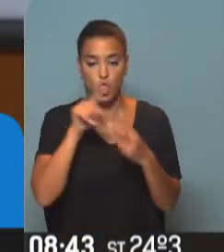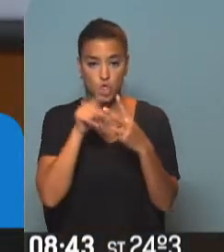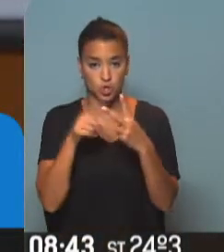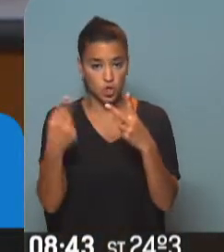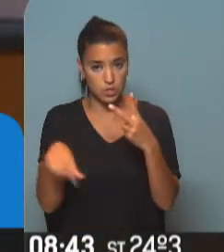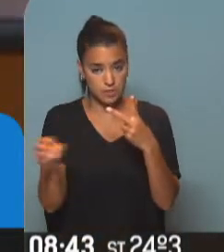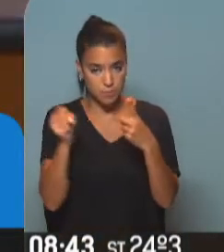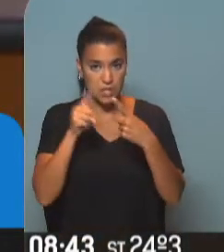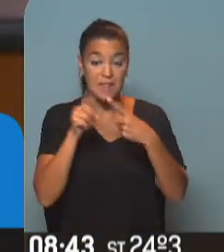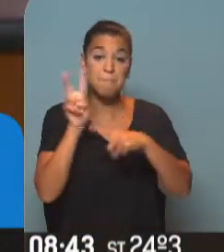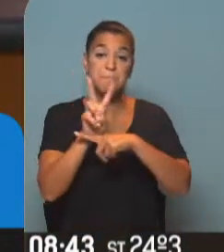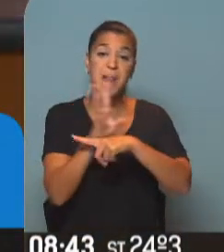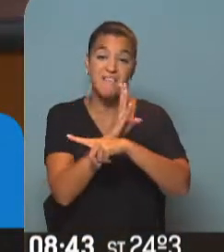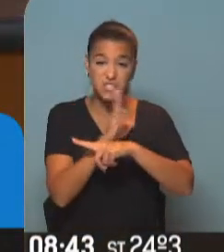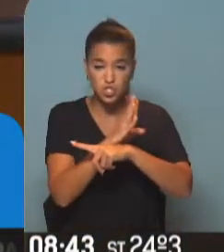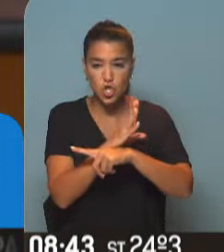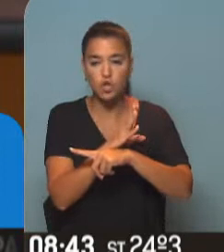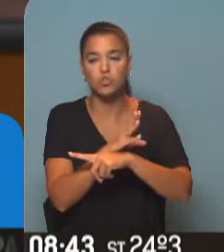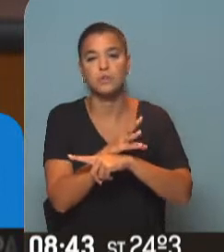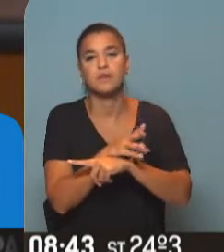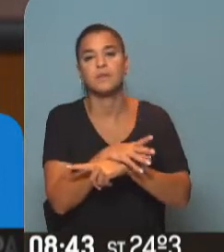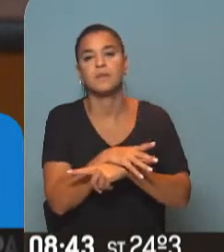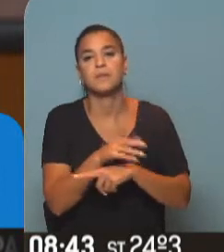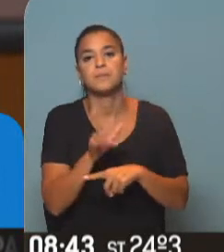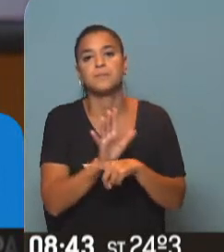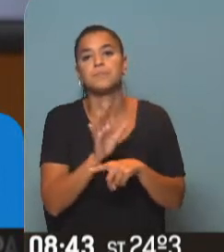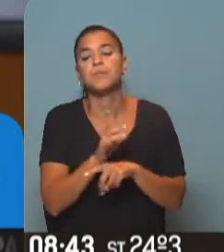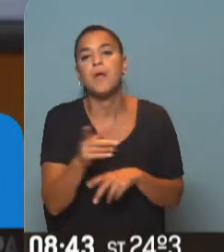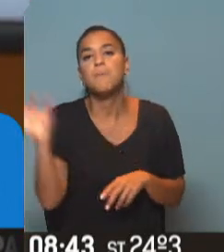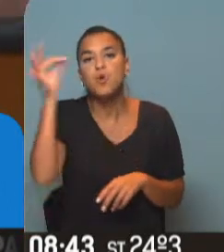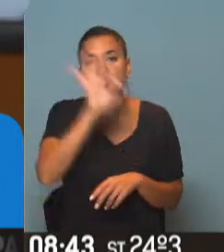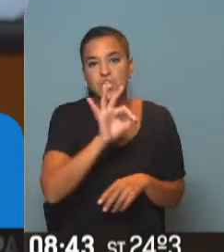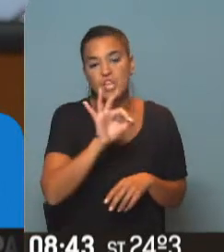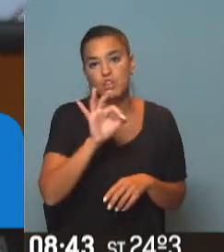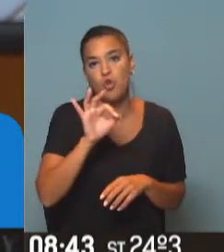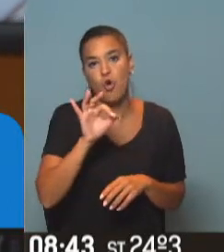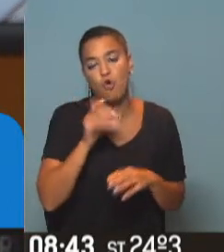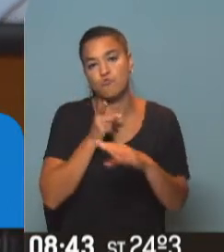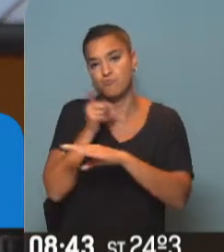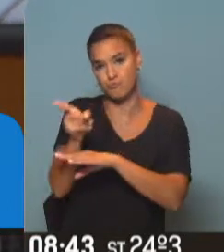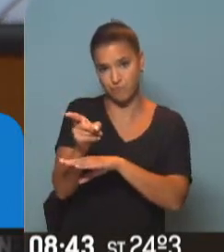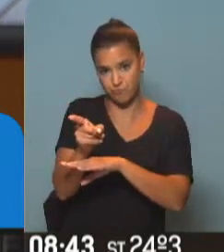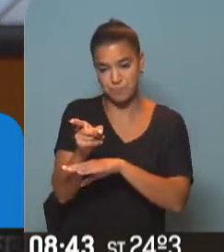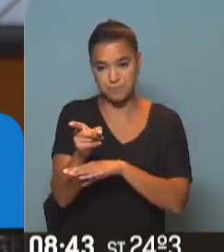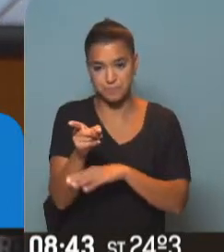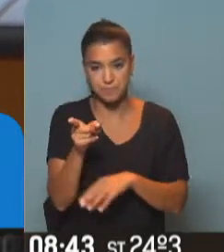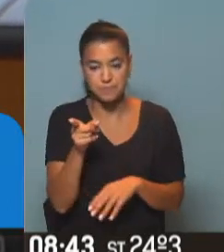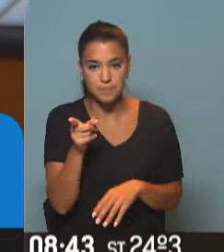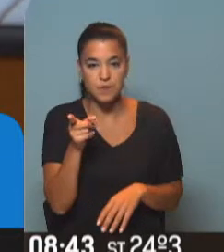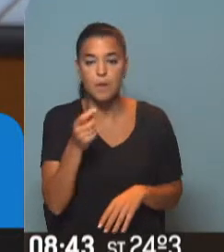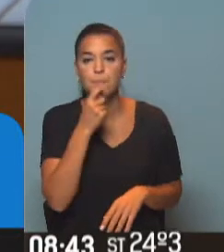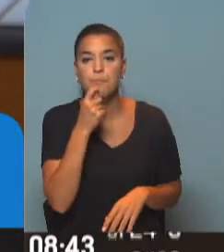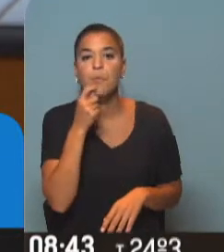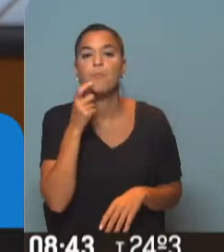son importantes la prevención tiene que ver con no facilitar la presencia del mosquito esto a veces parece que es difícil pero hay ciertas cosas como por ejemplo